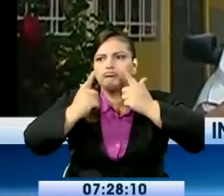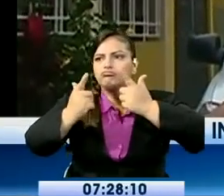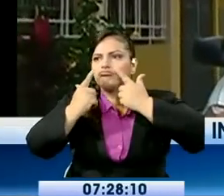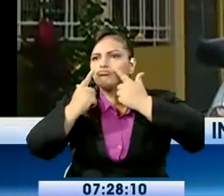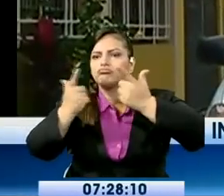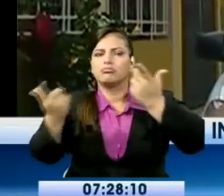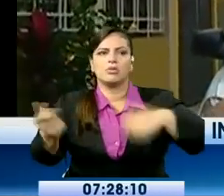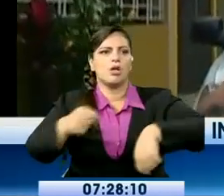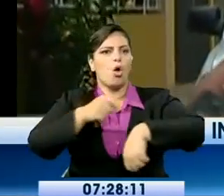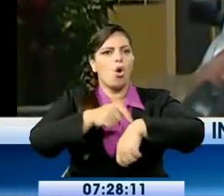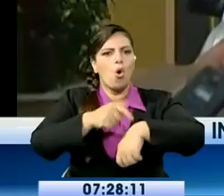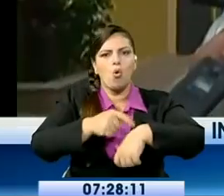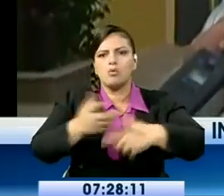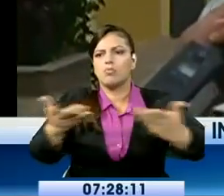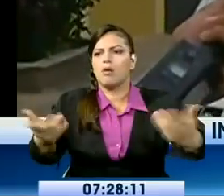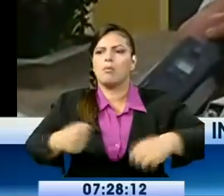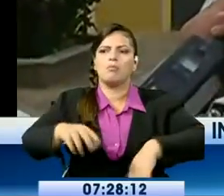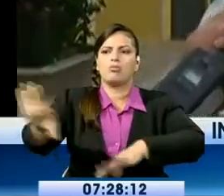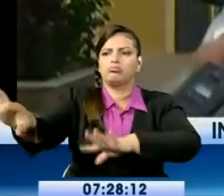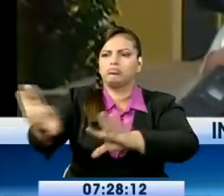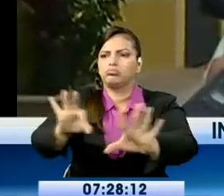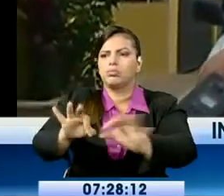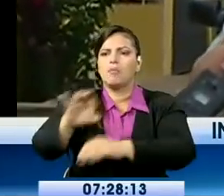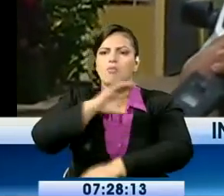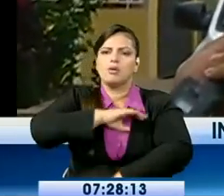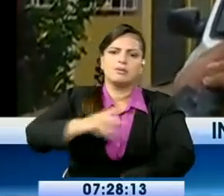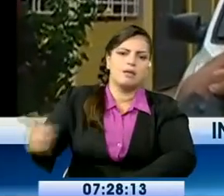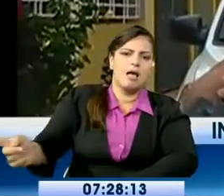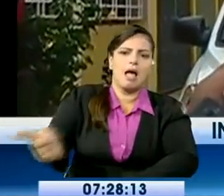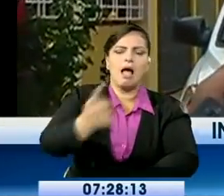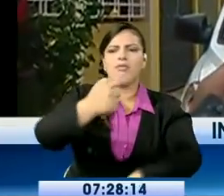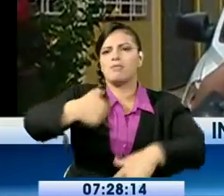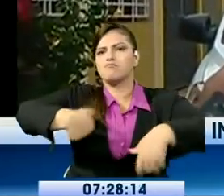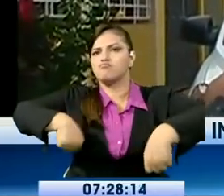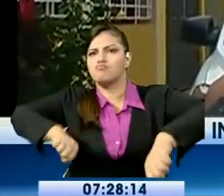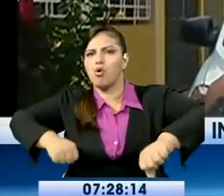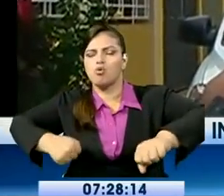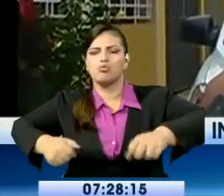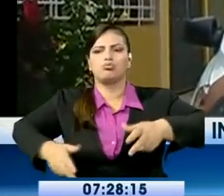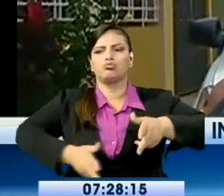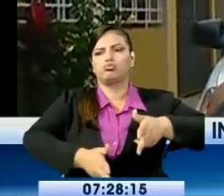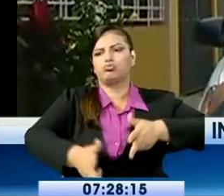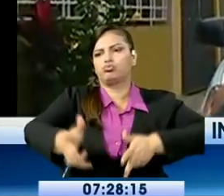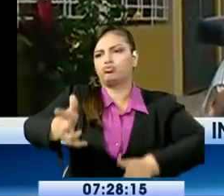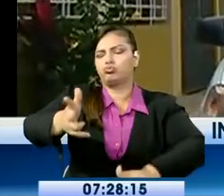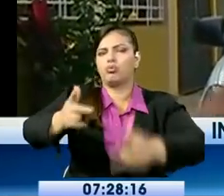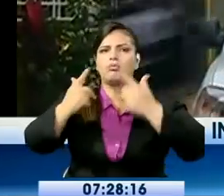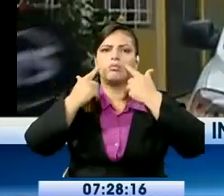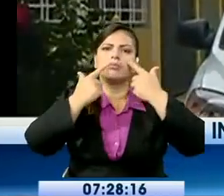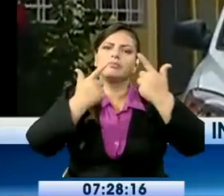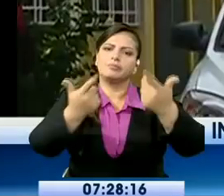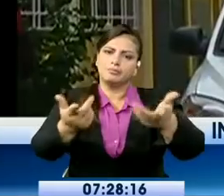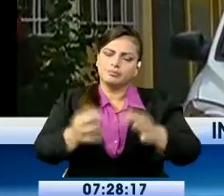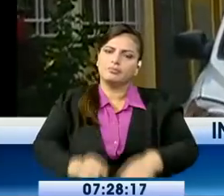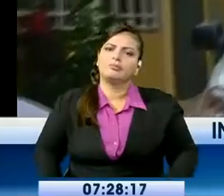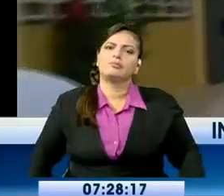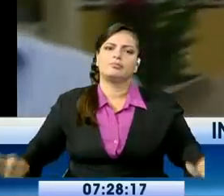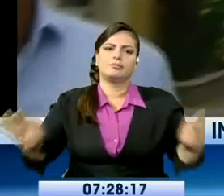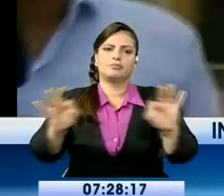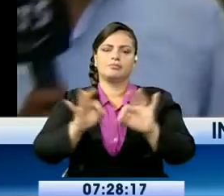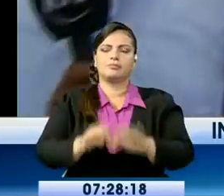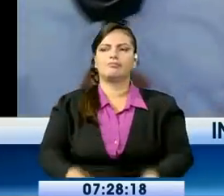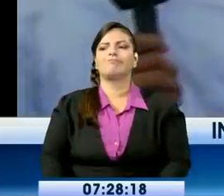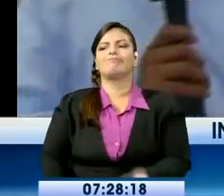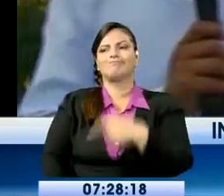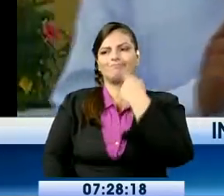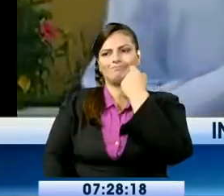los motociclistas, ponemos personal tanto del eje preventivo como también informamos al eje investigativo. Okay. Perfecto, entonces escuchamos